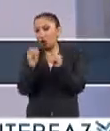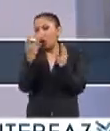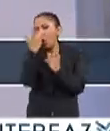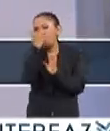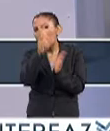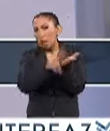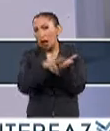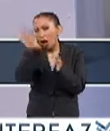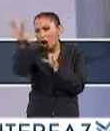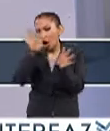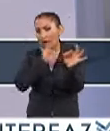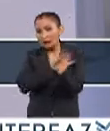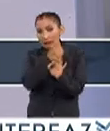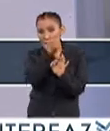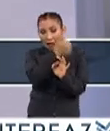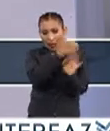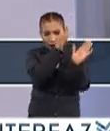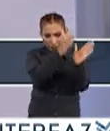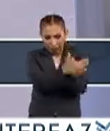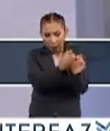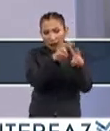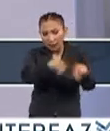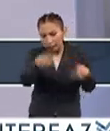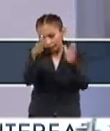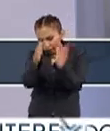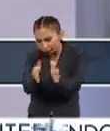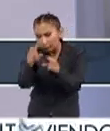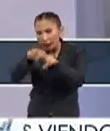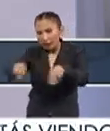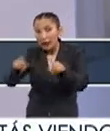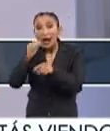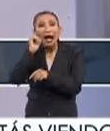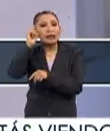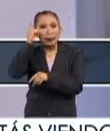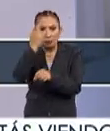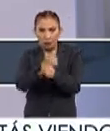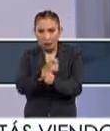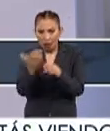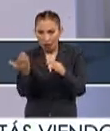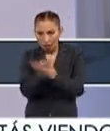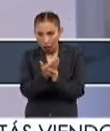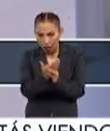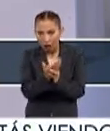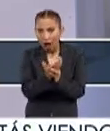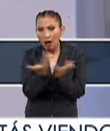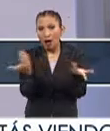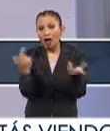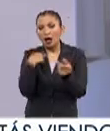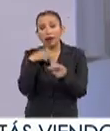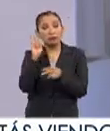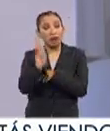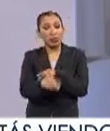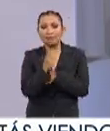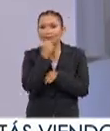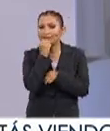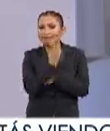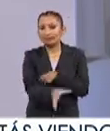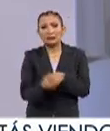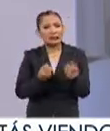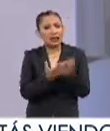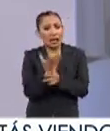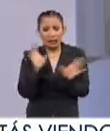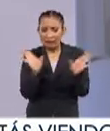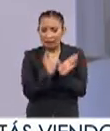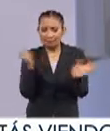8 valores que por cada etapa vamos a ir analizando. Ayer fue la primera emisión, la verdad padrísimo, salen con